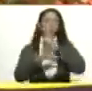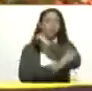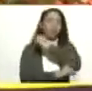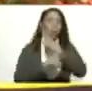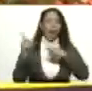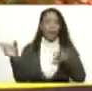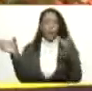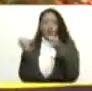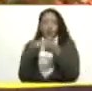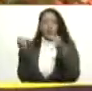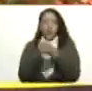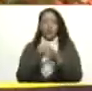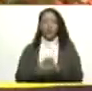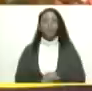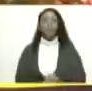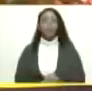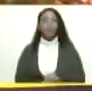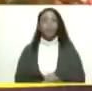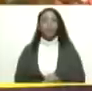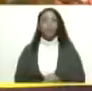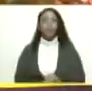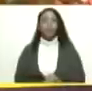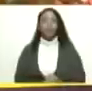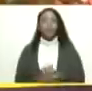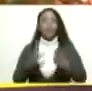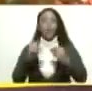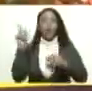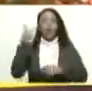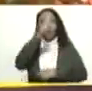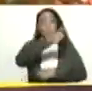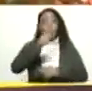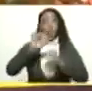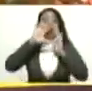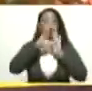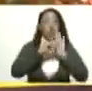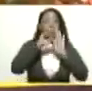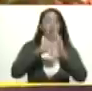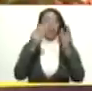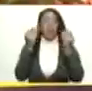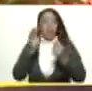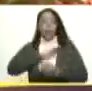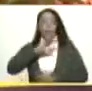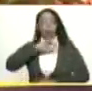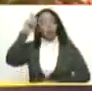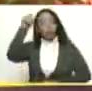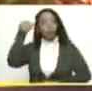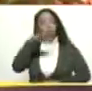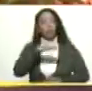estas barbaridades, de toda esta gente que le roba el dinero al pueblo allí.